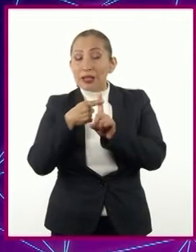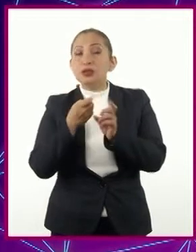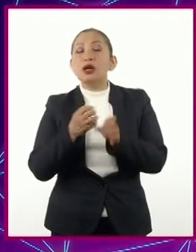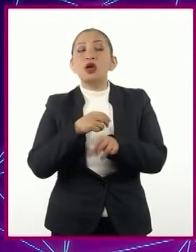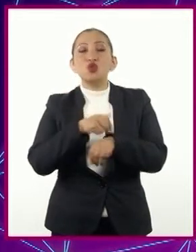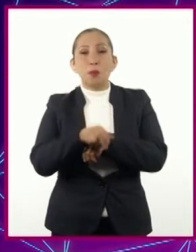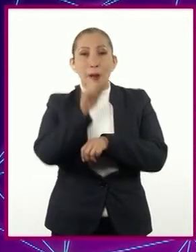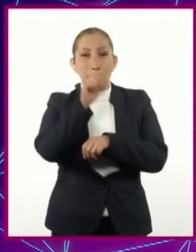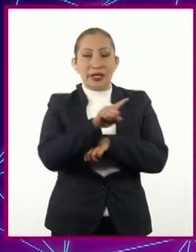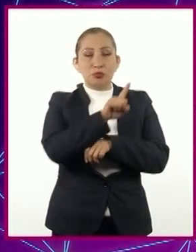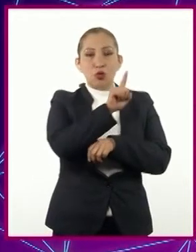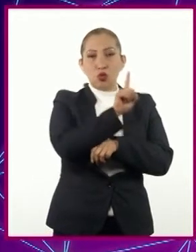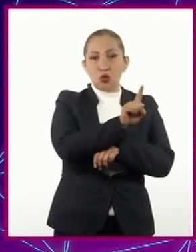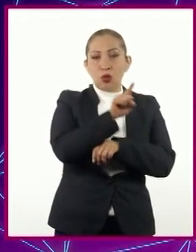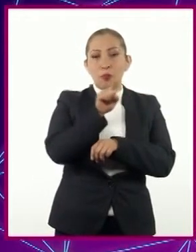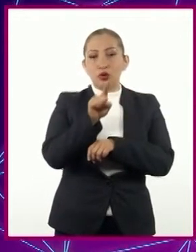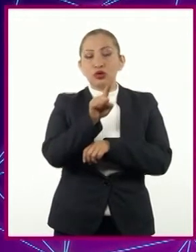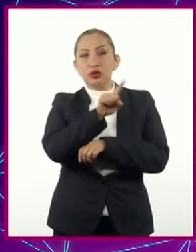cantidad